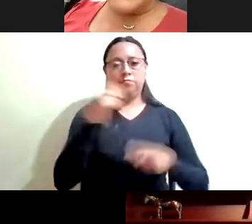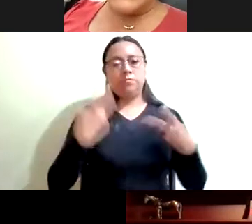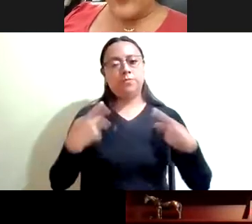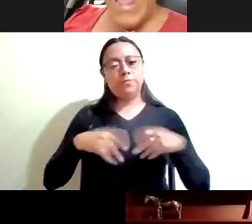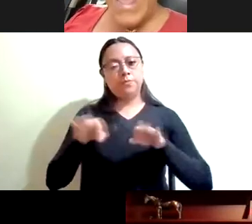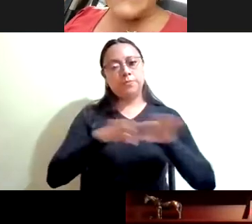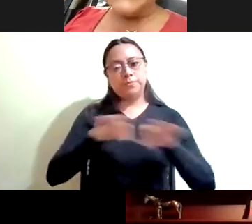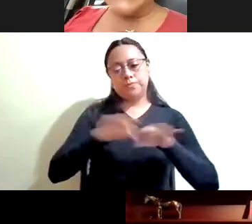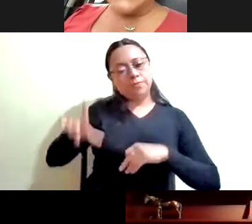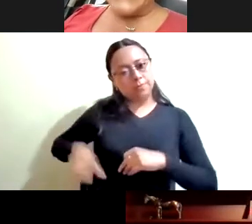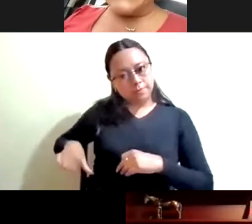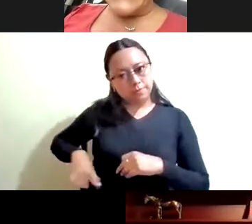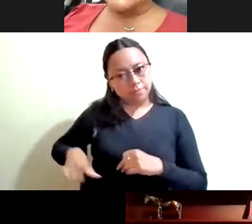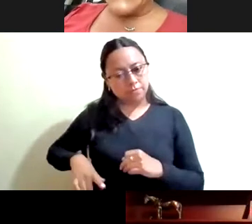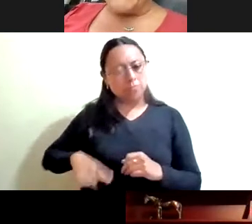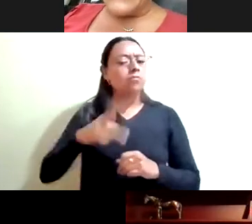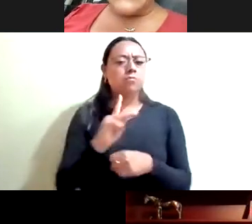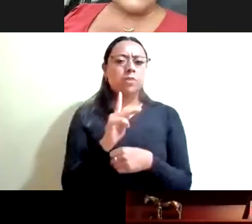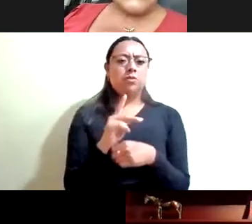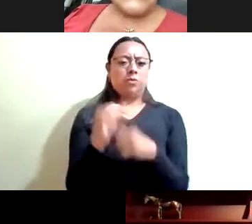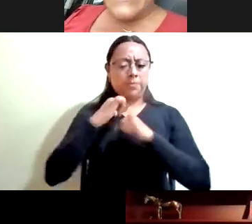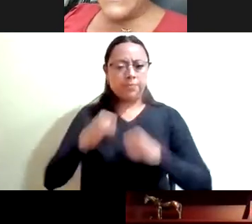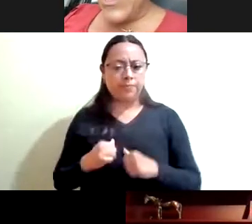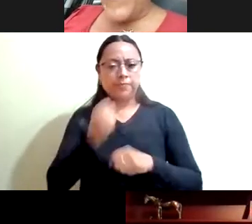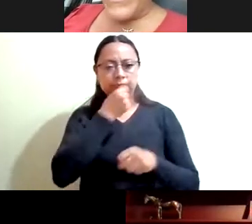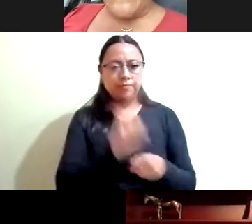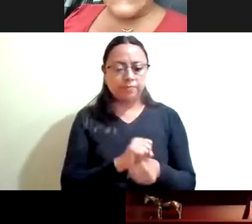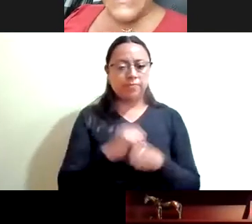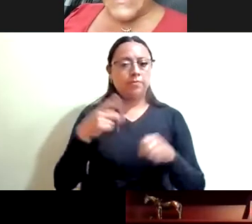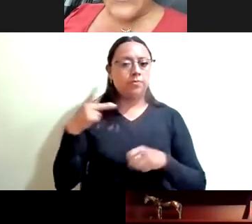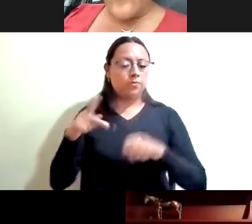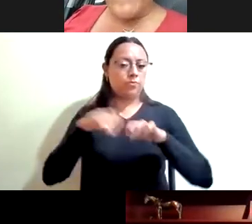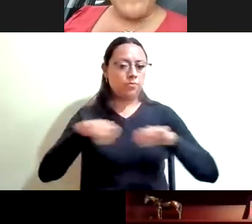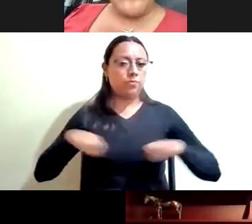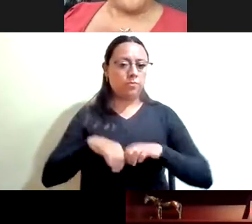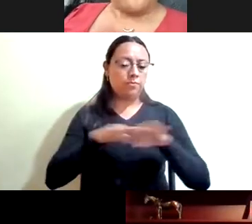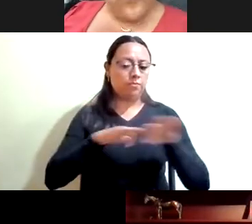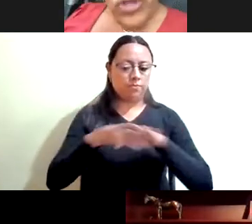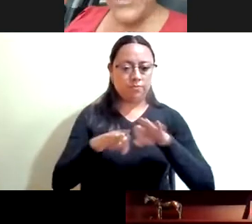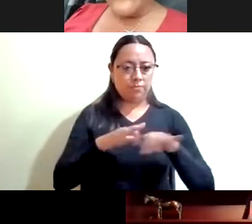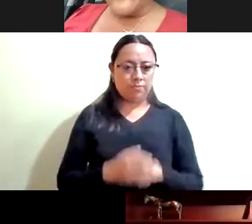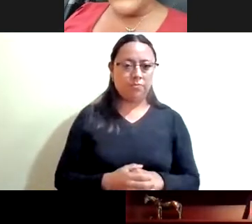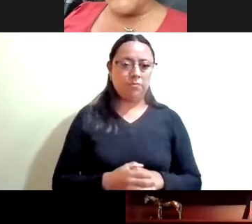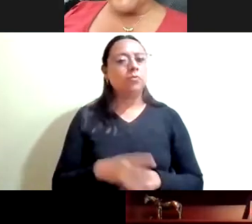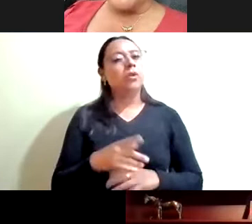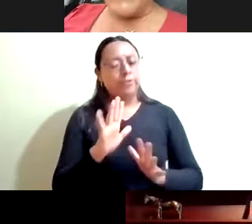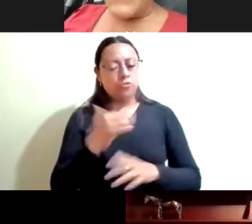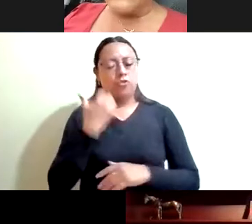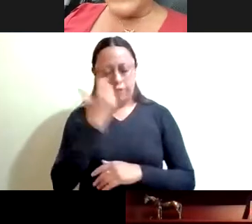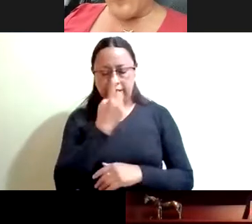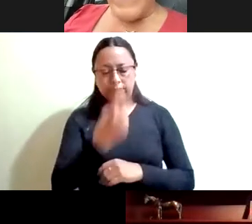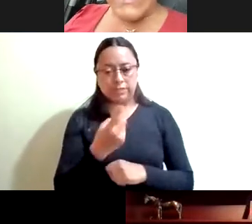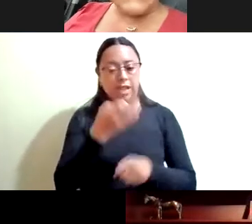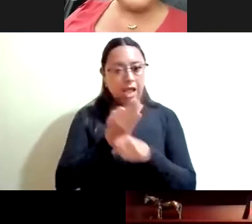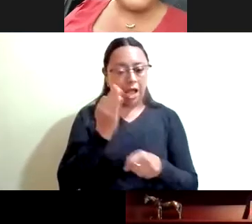sean titulares de las secretarías de gabinete, quiero manifestar que no debemos confundirnos con el procedimiento